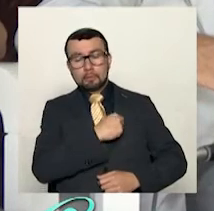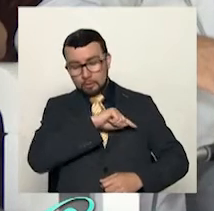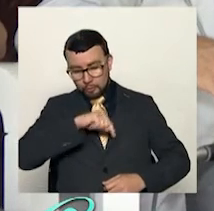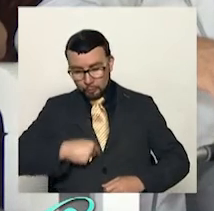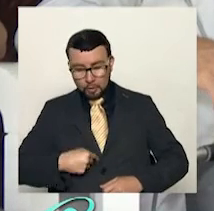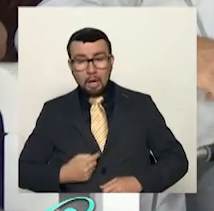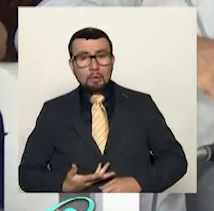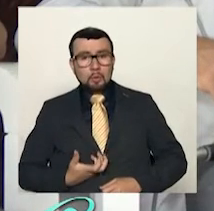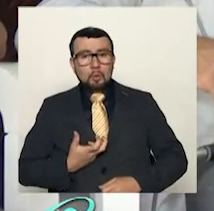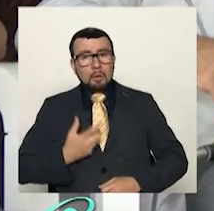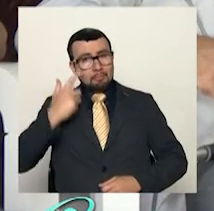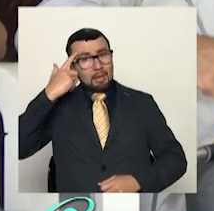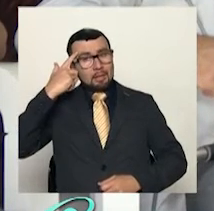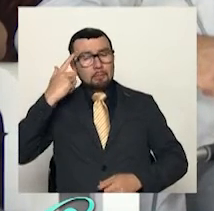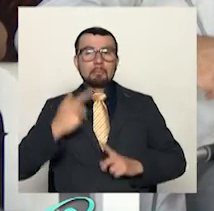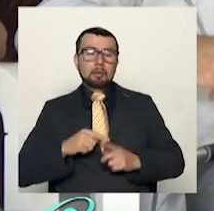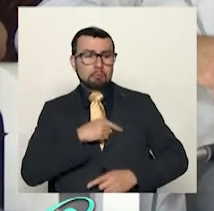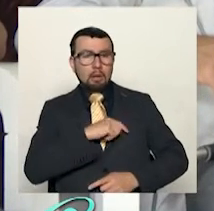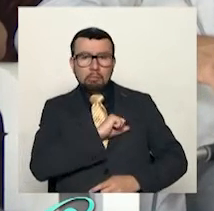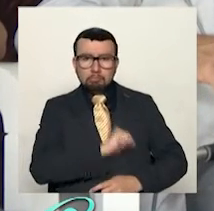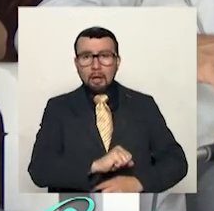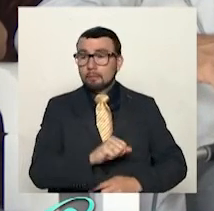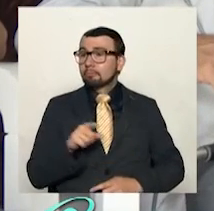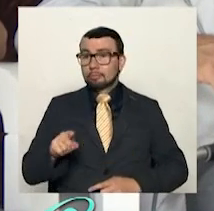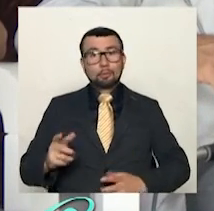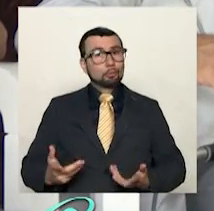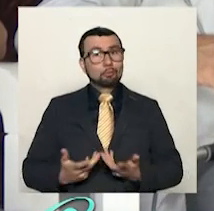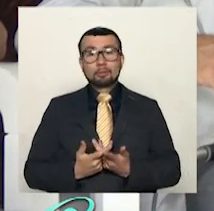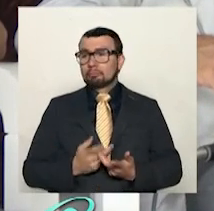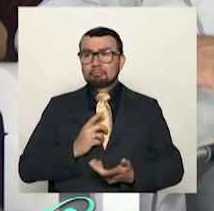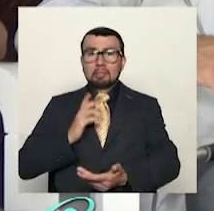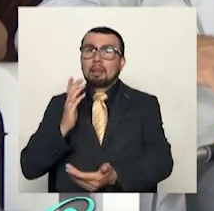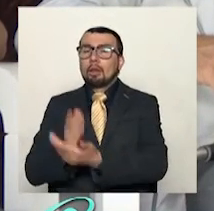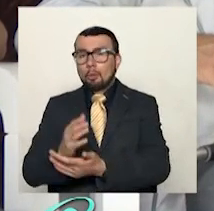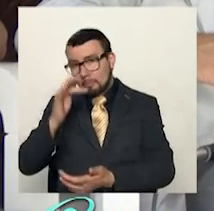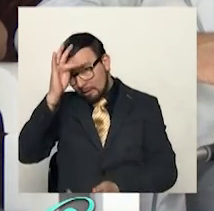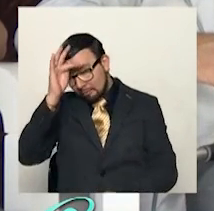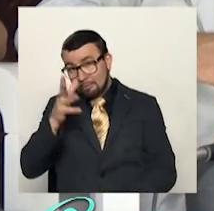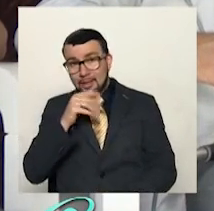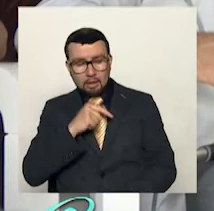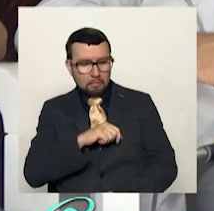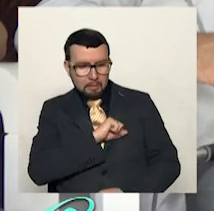teoría, siendo un infarto cardíaco como tal, y el paciente ni siquiera alcanza a llegar al hospital